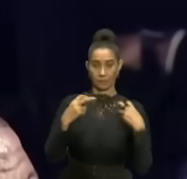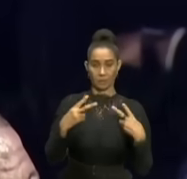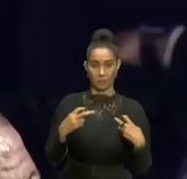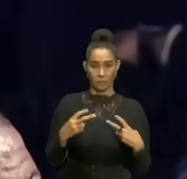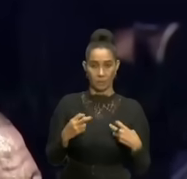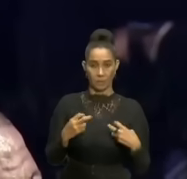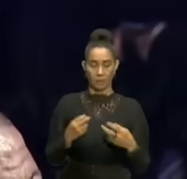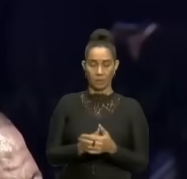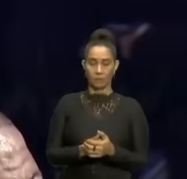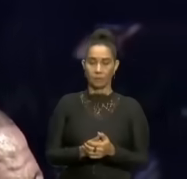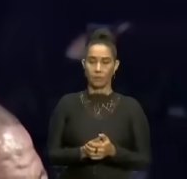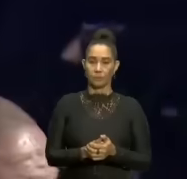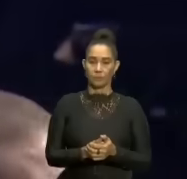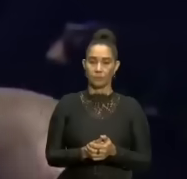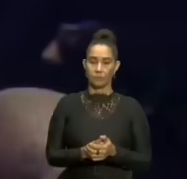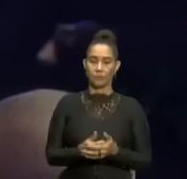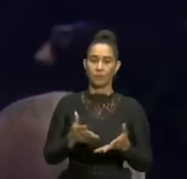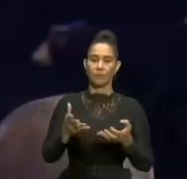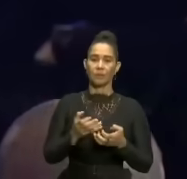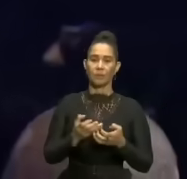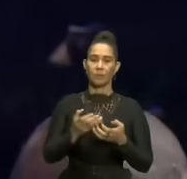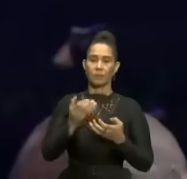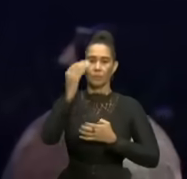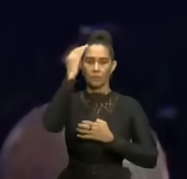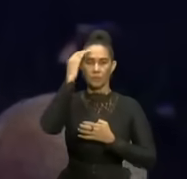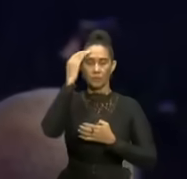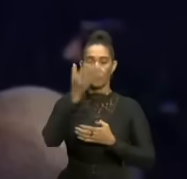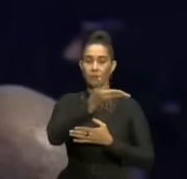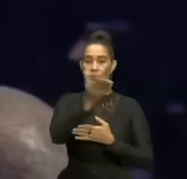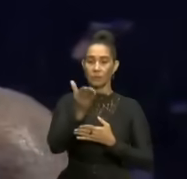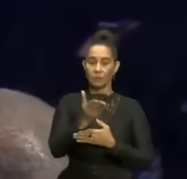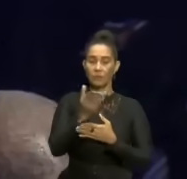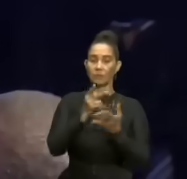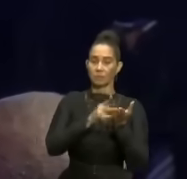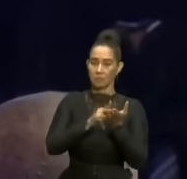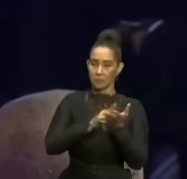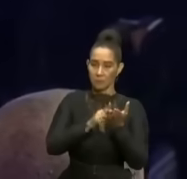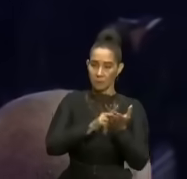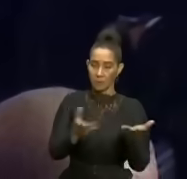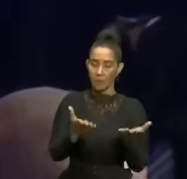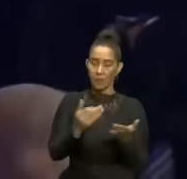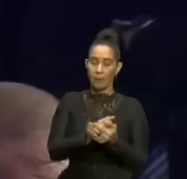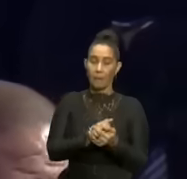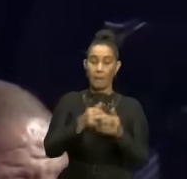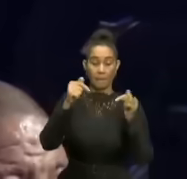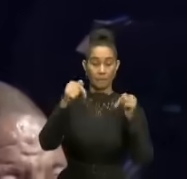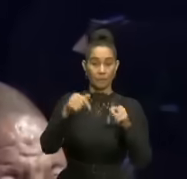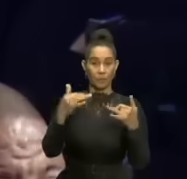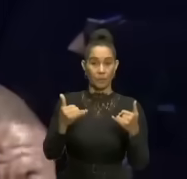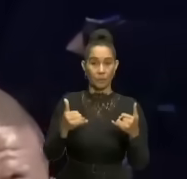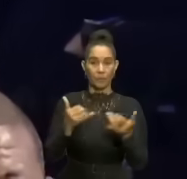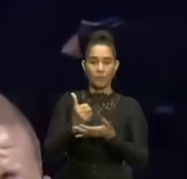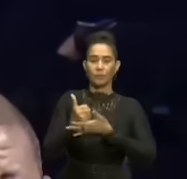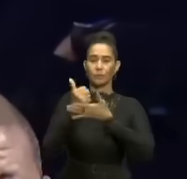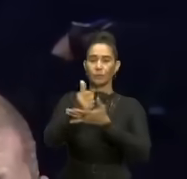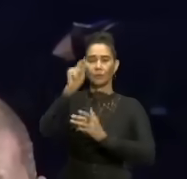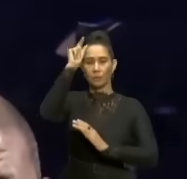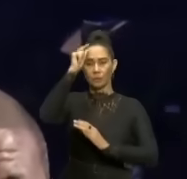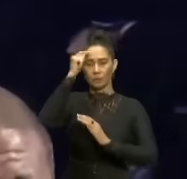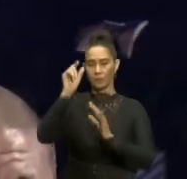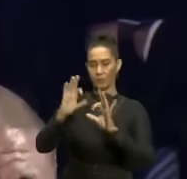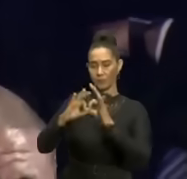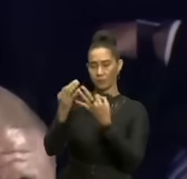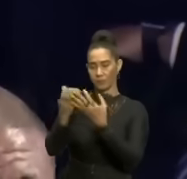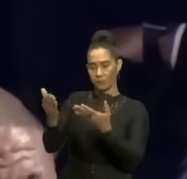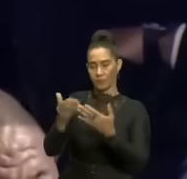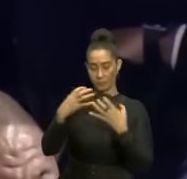hará. Queremos escucharlo ahora de usted, si es así. En este caso, ¿qué ayuda le dará el gobierno a estas